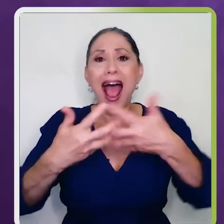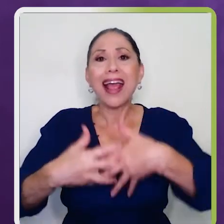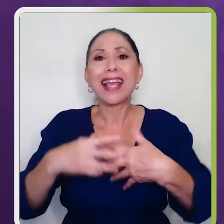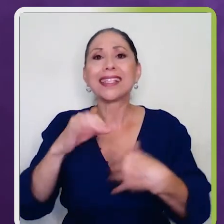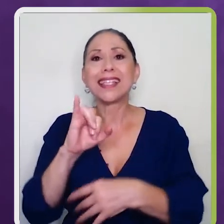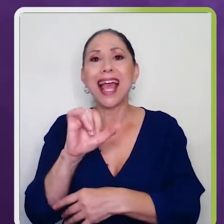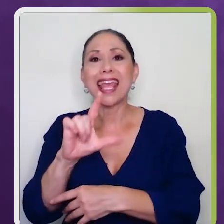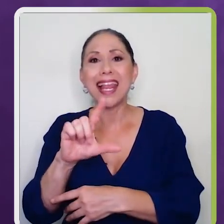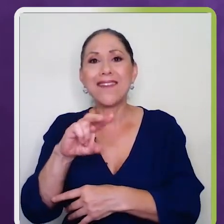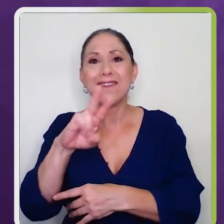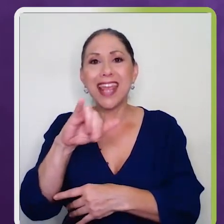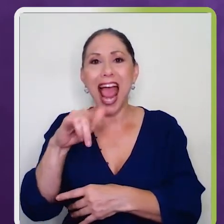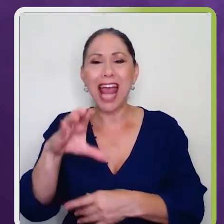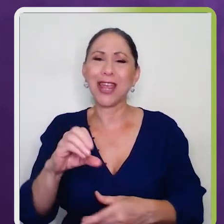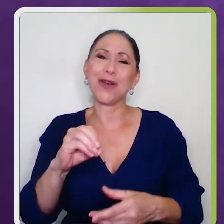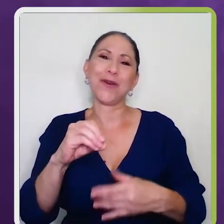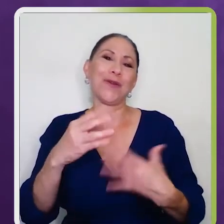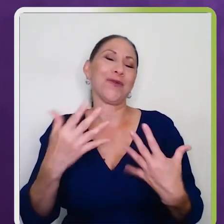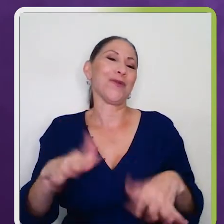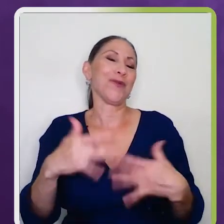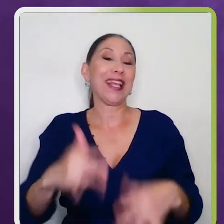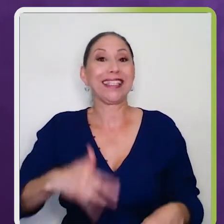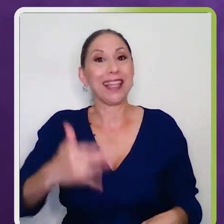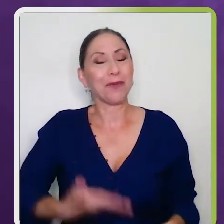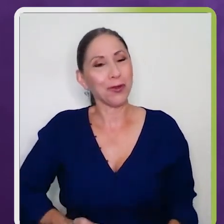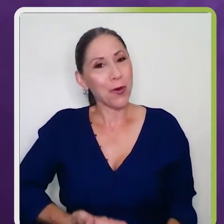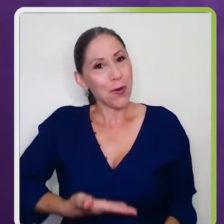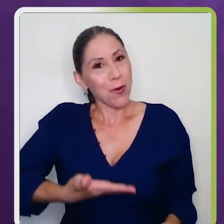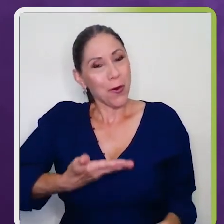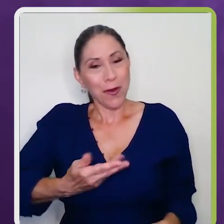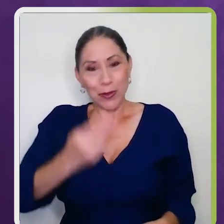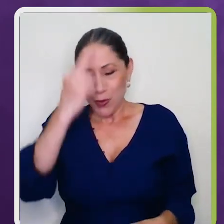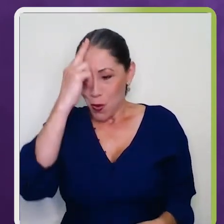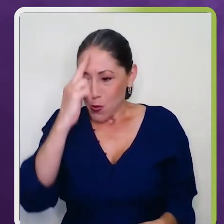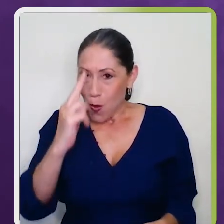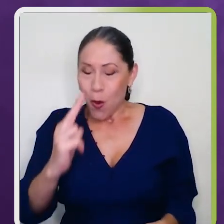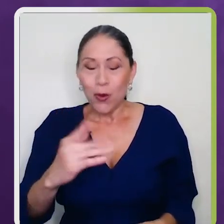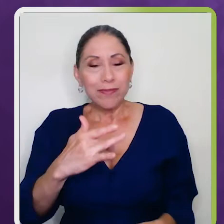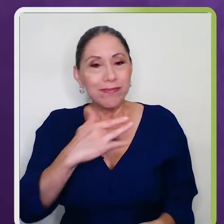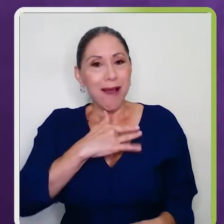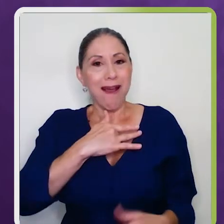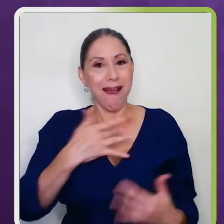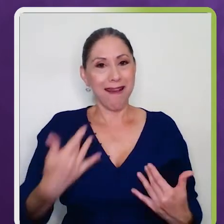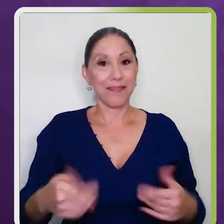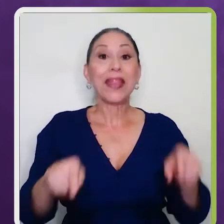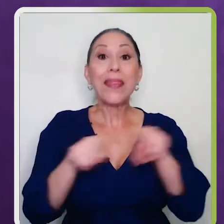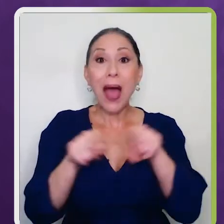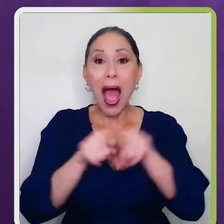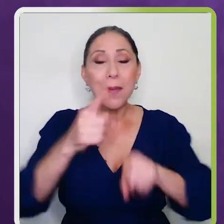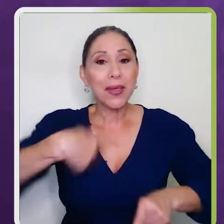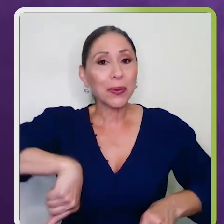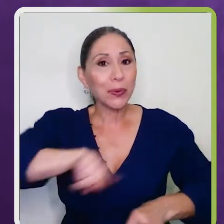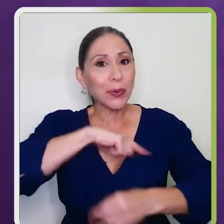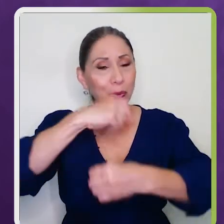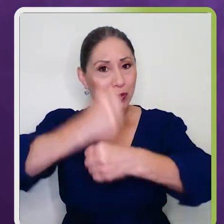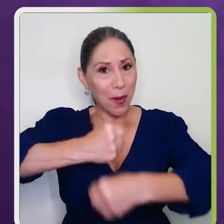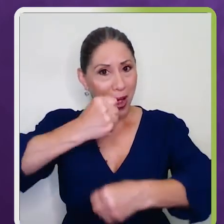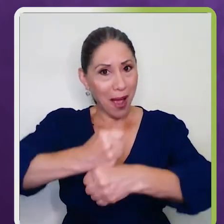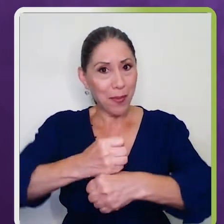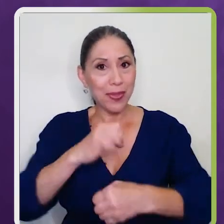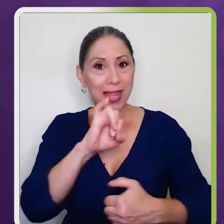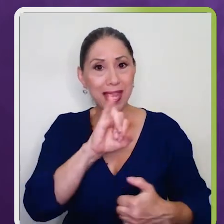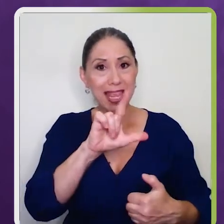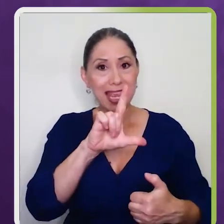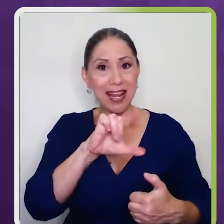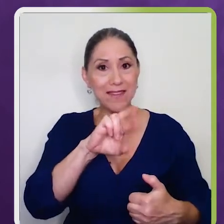nuestro honor, nuestro orgullo, nuestra pasión. También quiero agregar que hemos trabajado tanto el Viaje Travel como